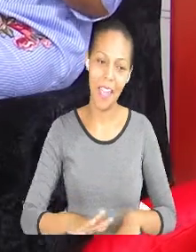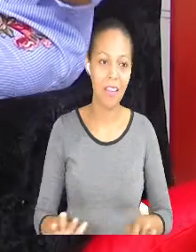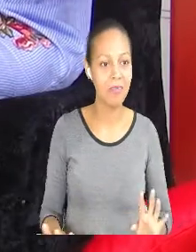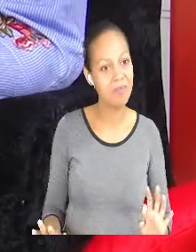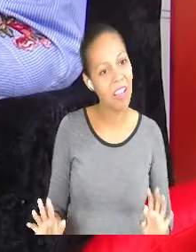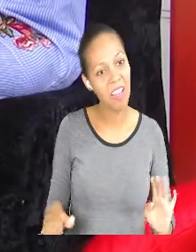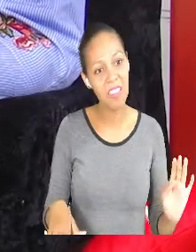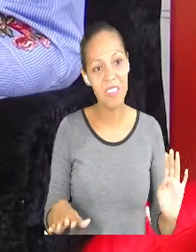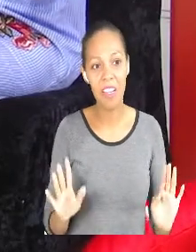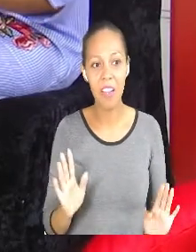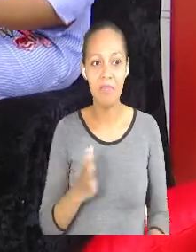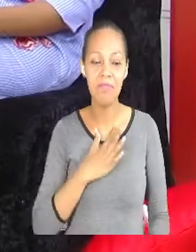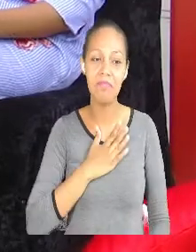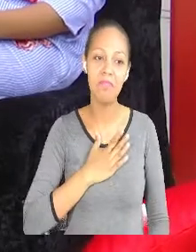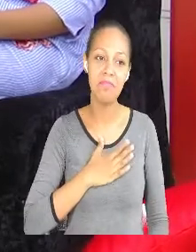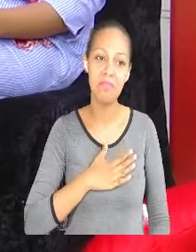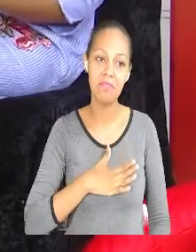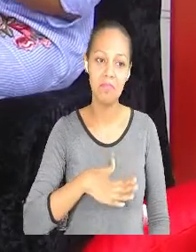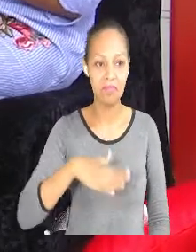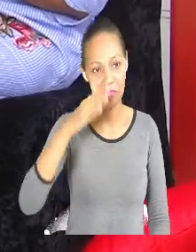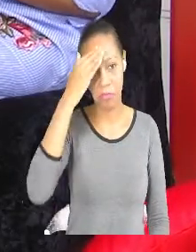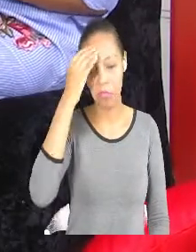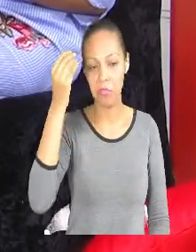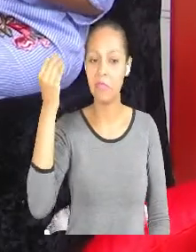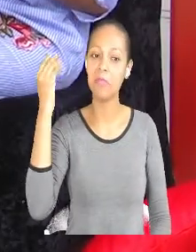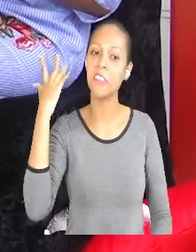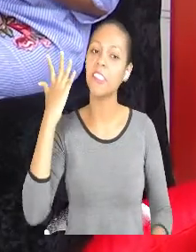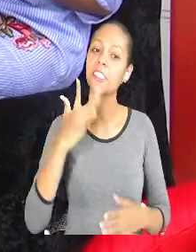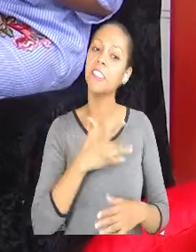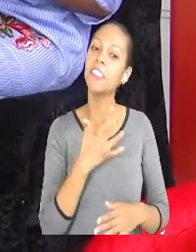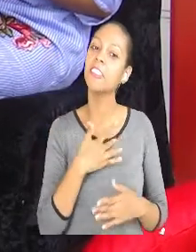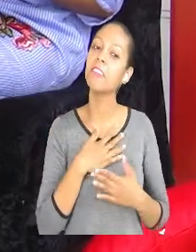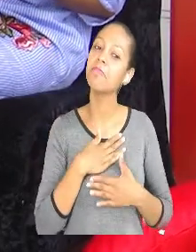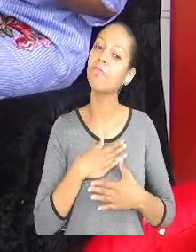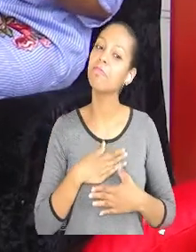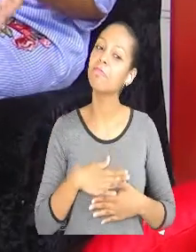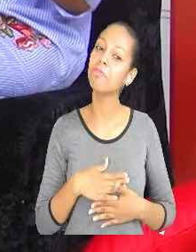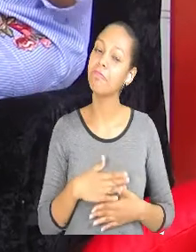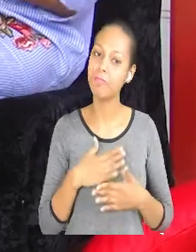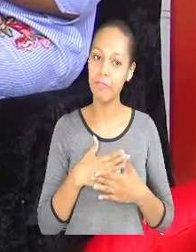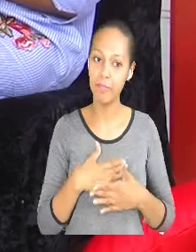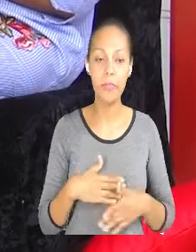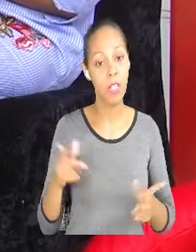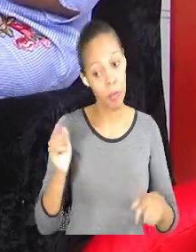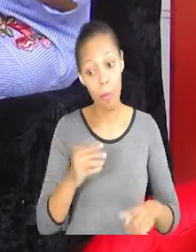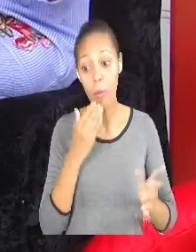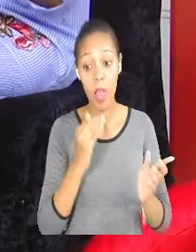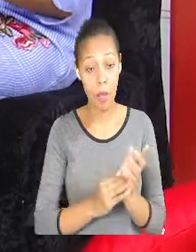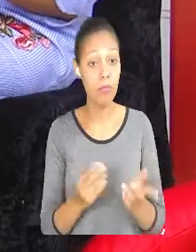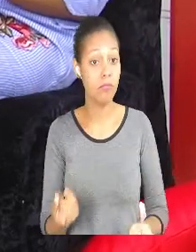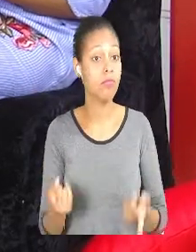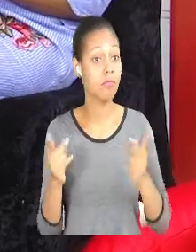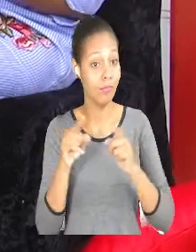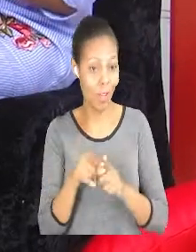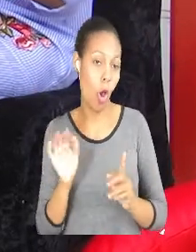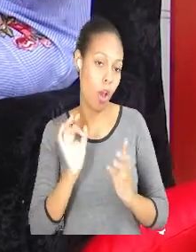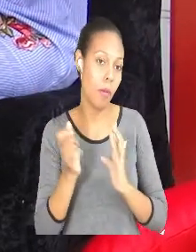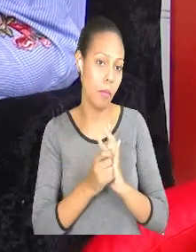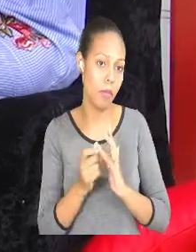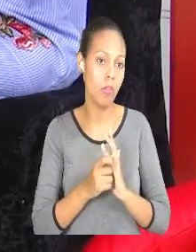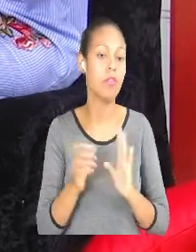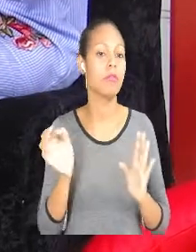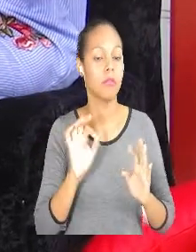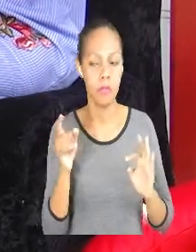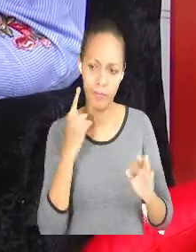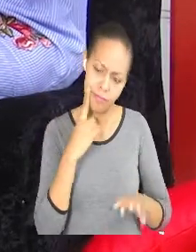la molestia y podemos acercarnos un poco mejor a la persona. Y lo mismo que comentaba anteriormente con la pareja también se puede aplicar al trabajo, hablar desde lo